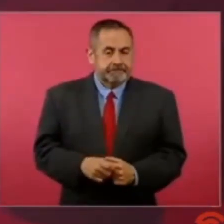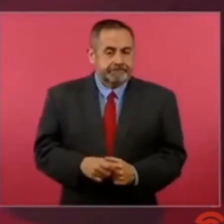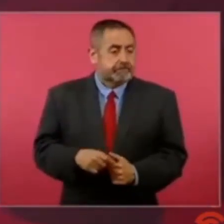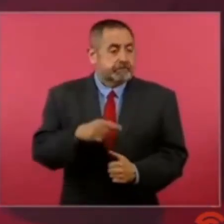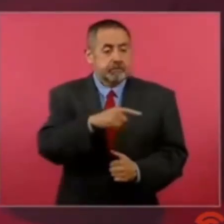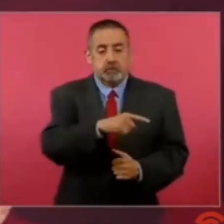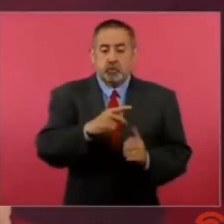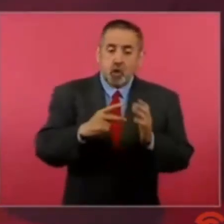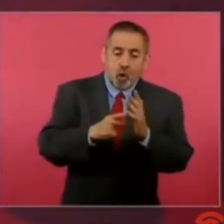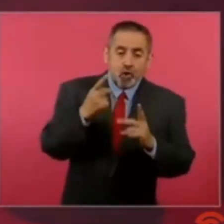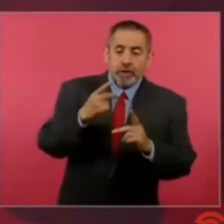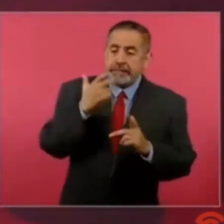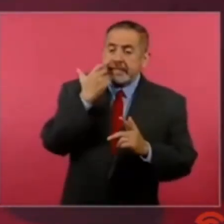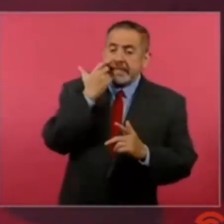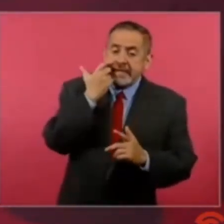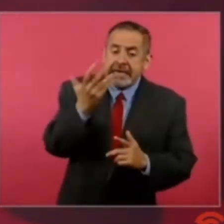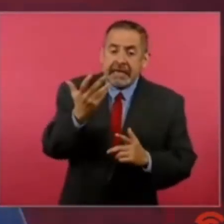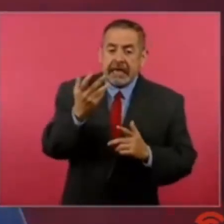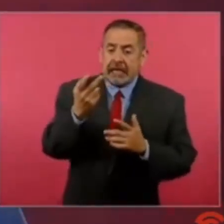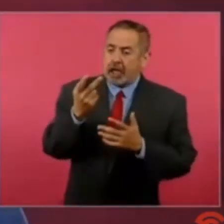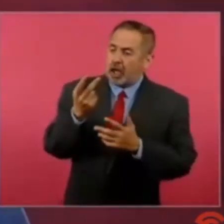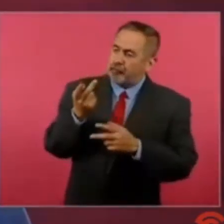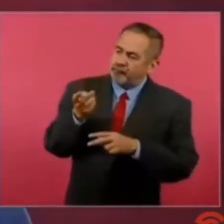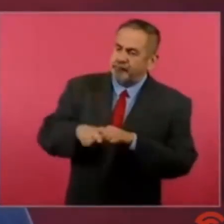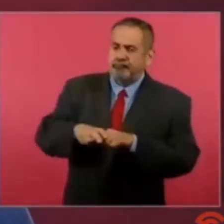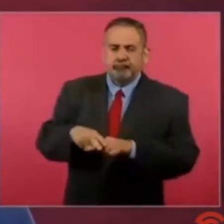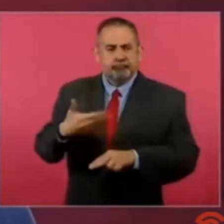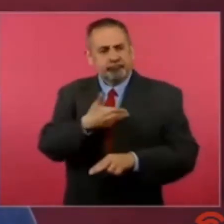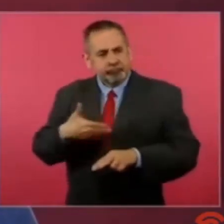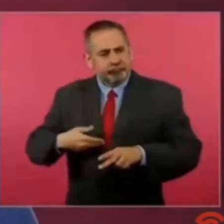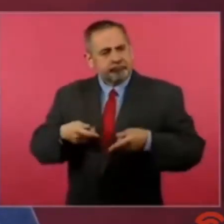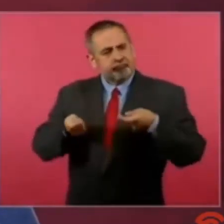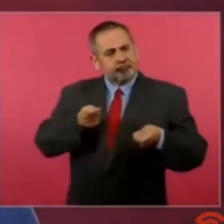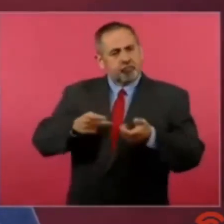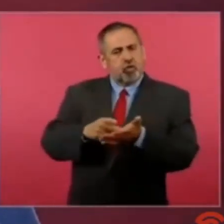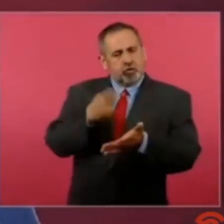quieren regresar por sus fueros.